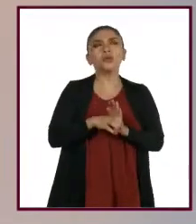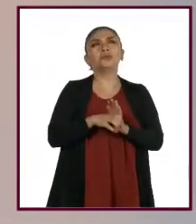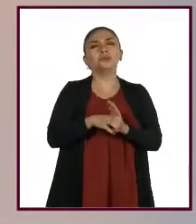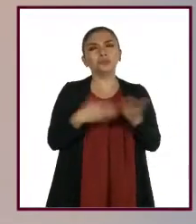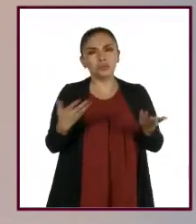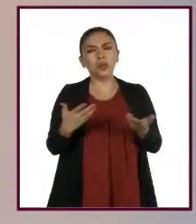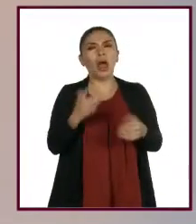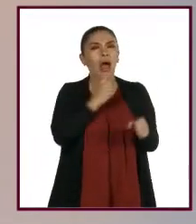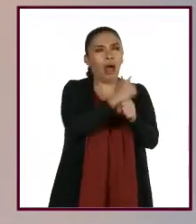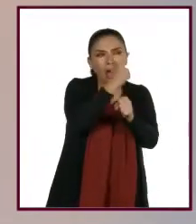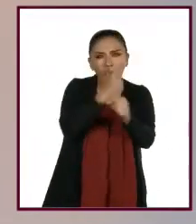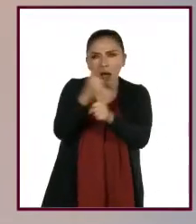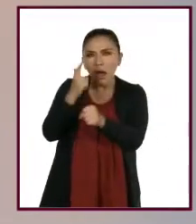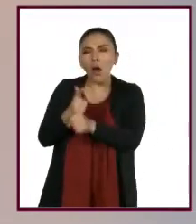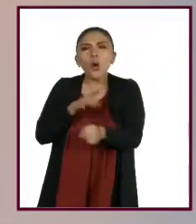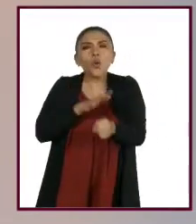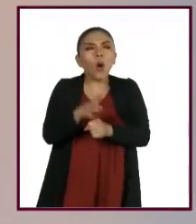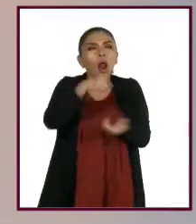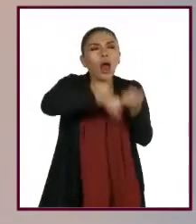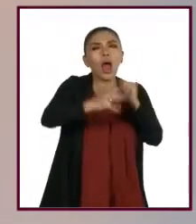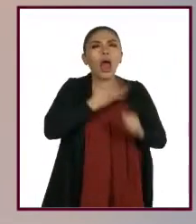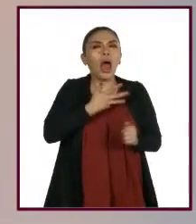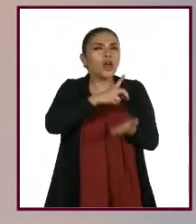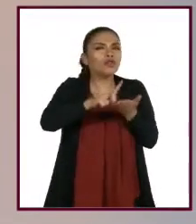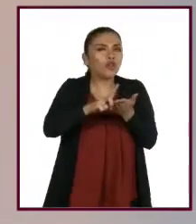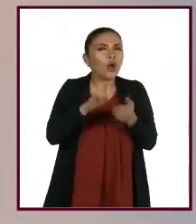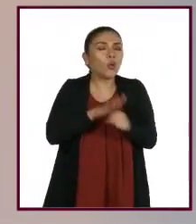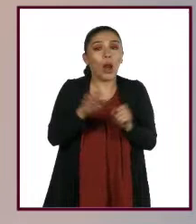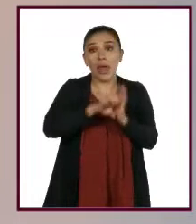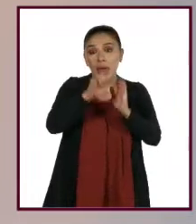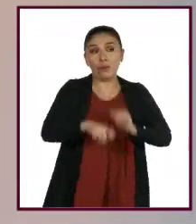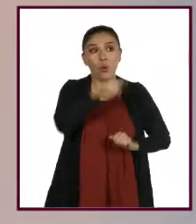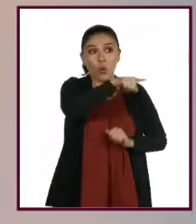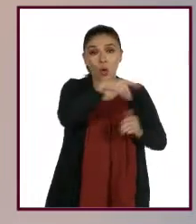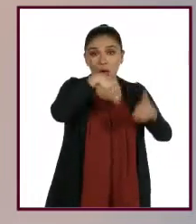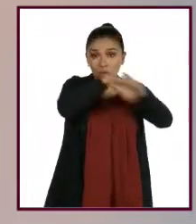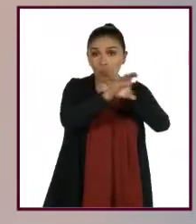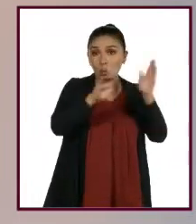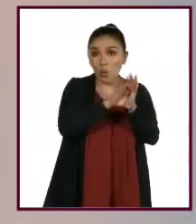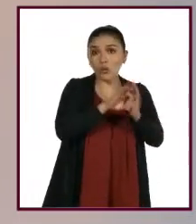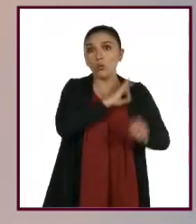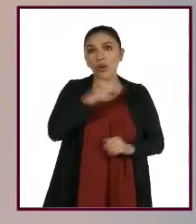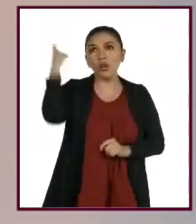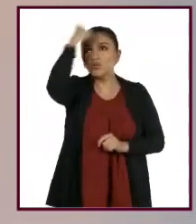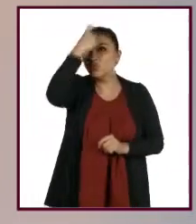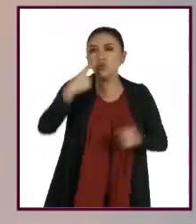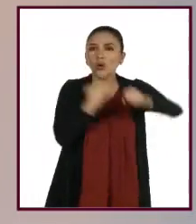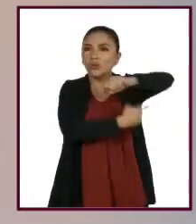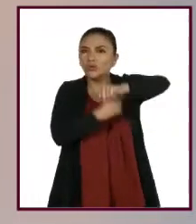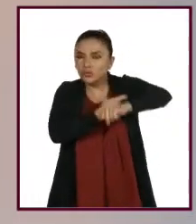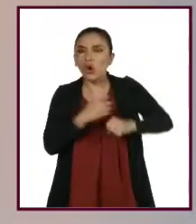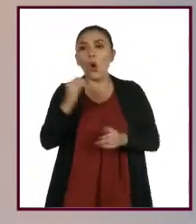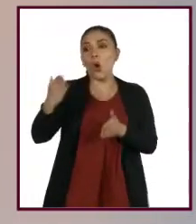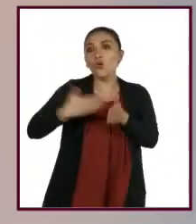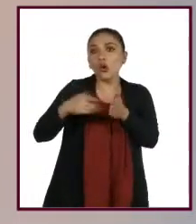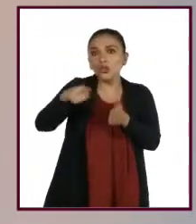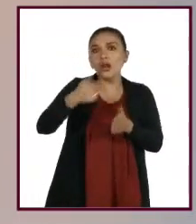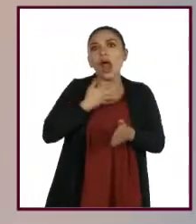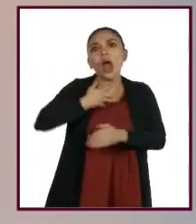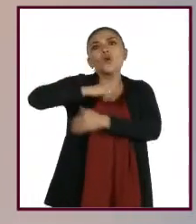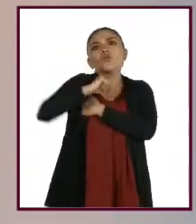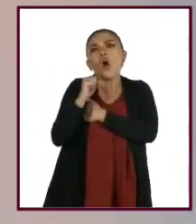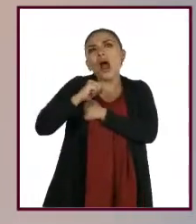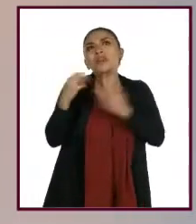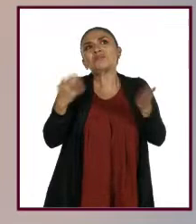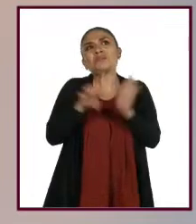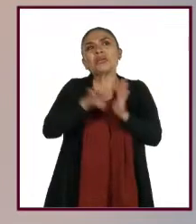y identificar qué tipo de sustancias. Por ejemplo, en el cuarto pueden ser los sprays, en la cocina tal vez hay algunas familias que guardan algún